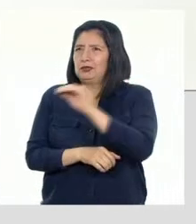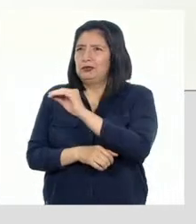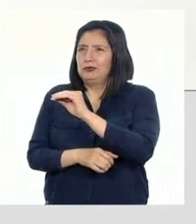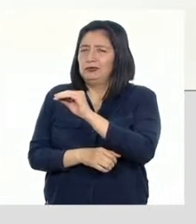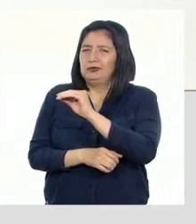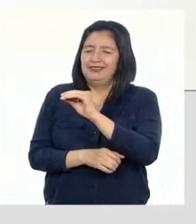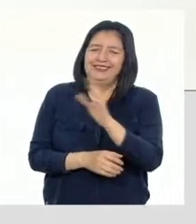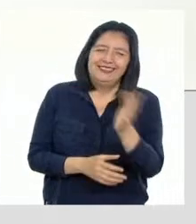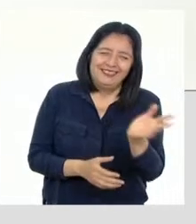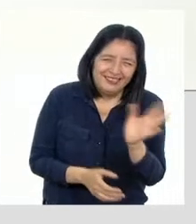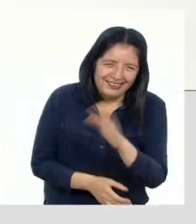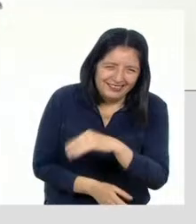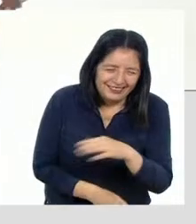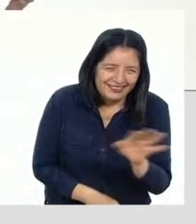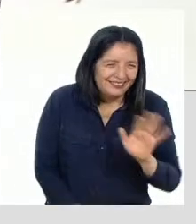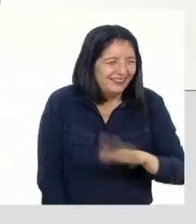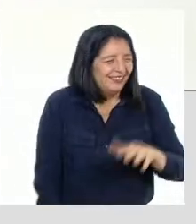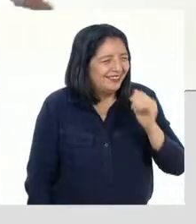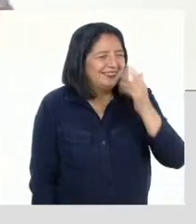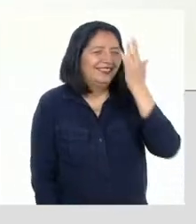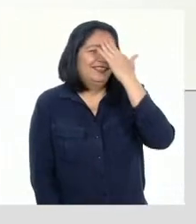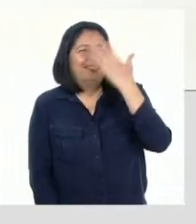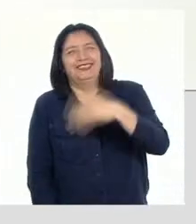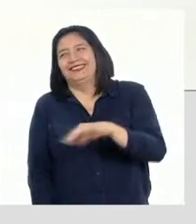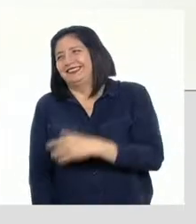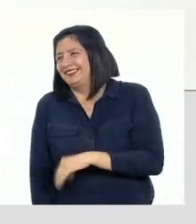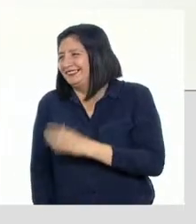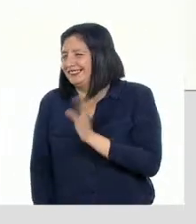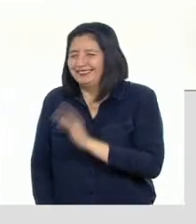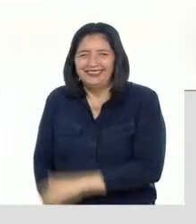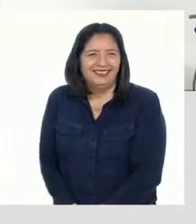todas las chicas. Soy chico, ahí va tu Lupe.